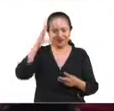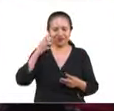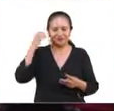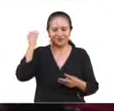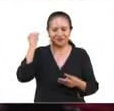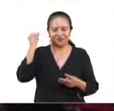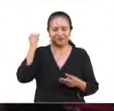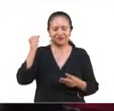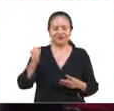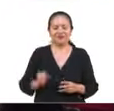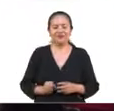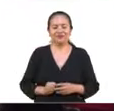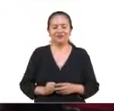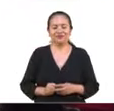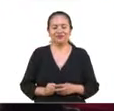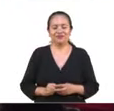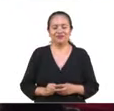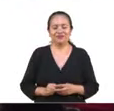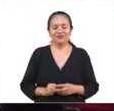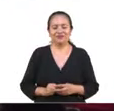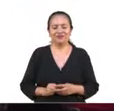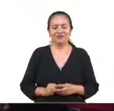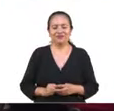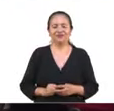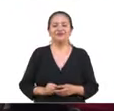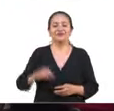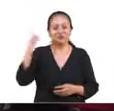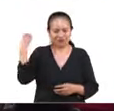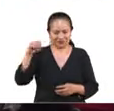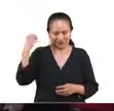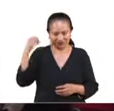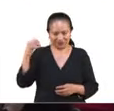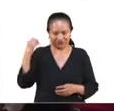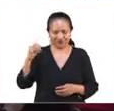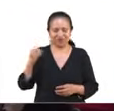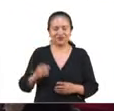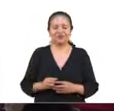Morelos, de Oaxaca,